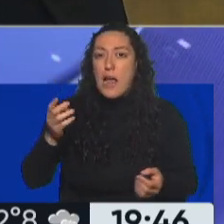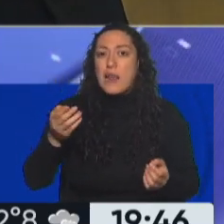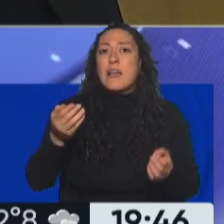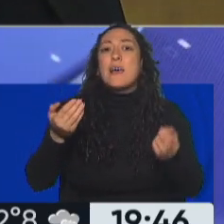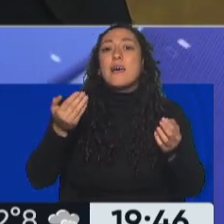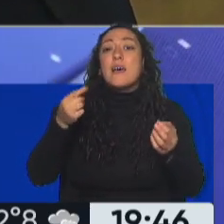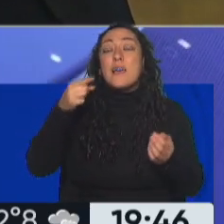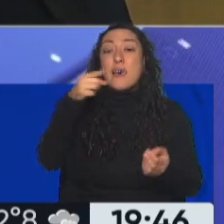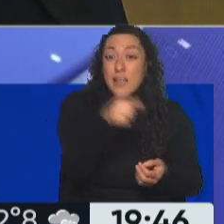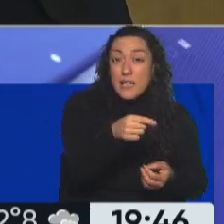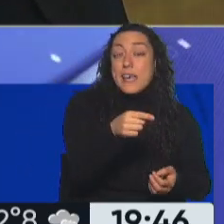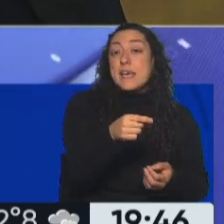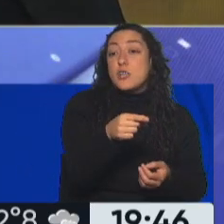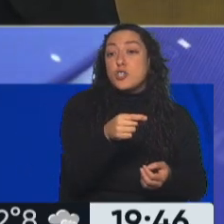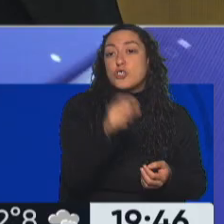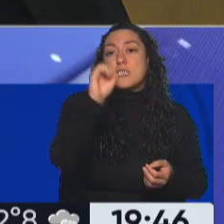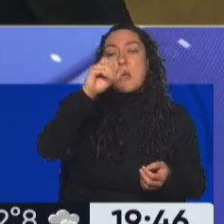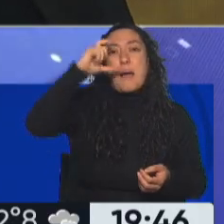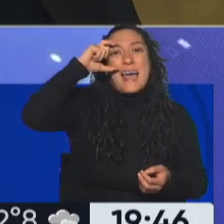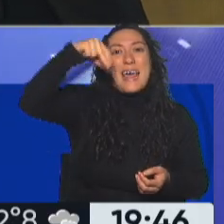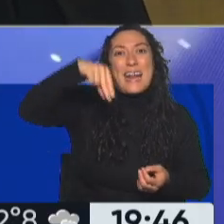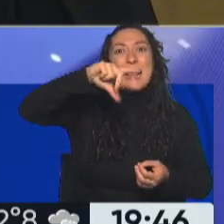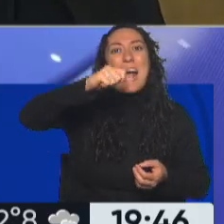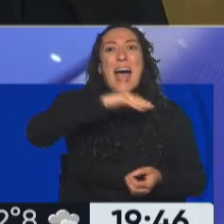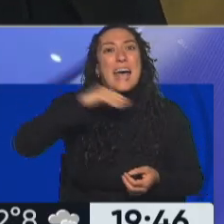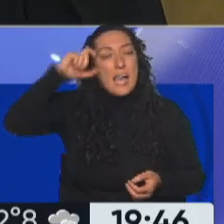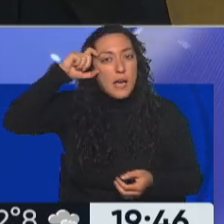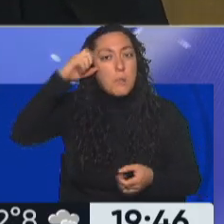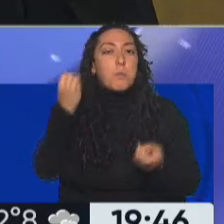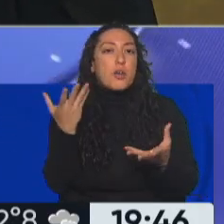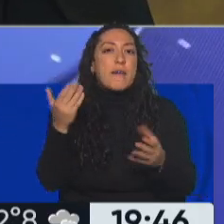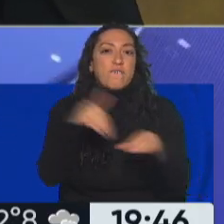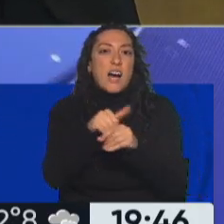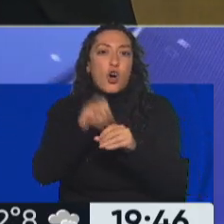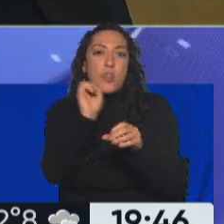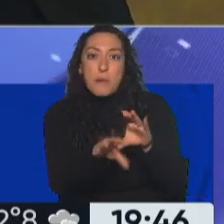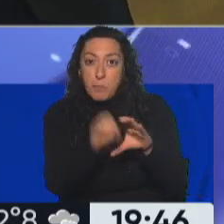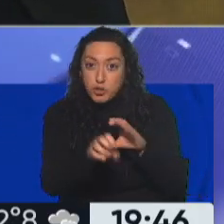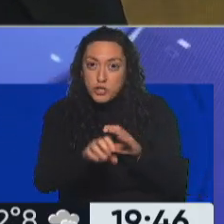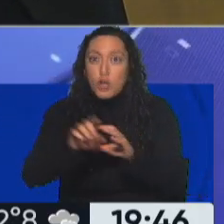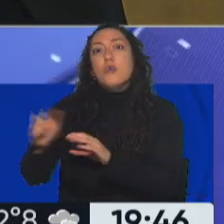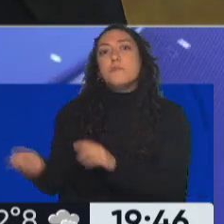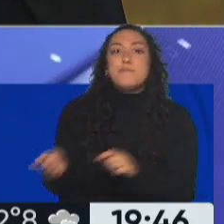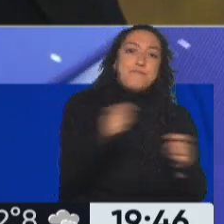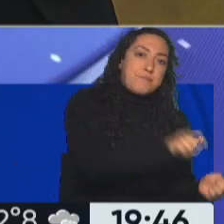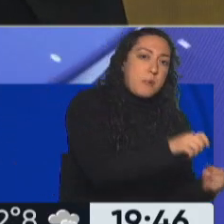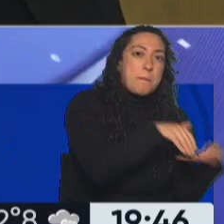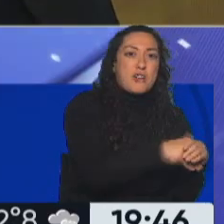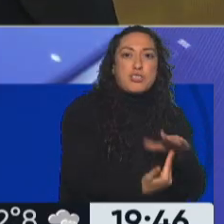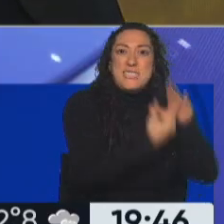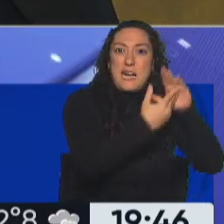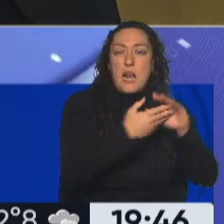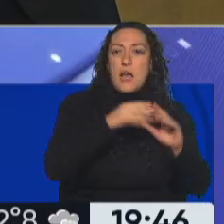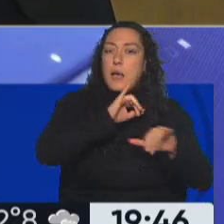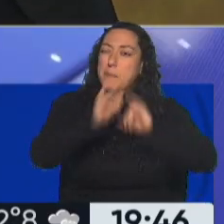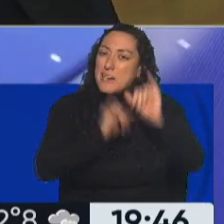de lo que se conoce como el encaje. Cuando se lleva a cabo un depósito en una cuenta bancaria, eso deriva a las reservas del Banco Central. Hay una definición clave